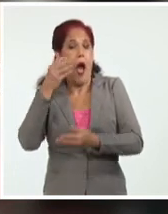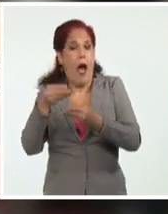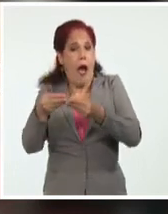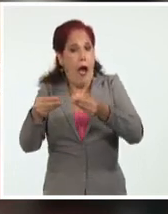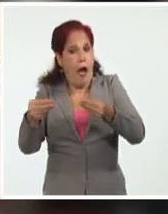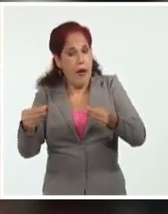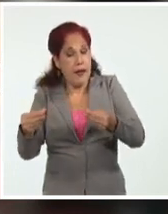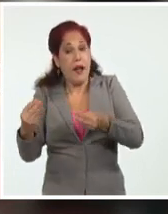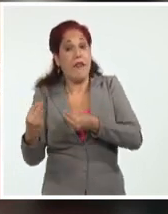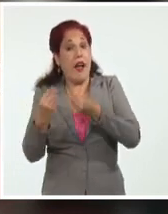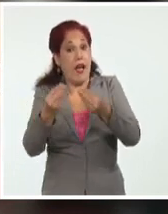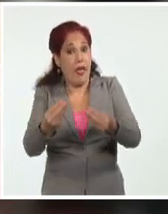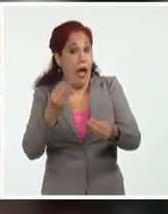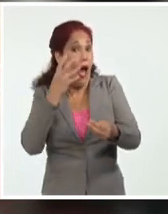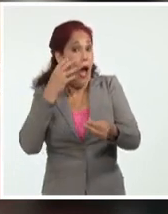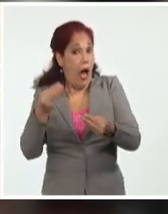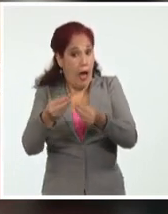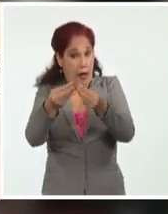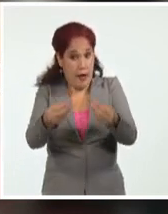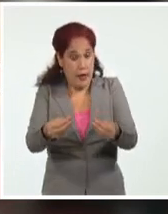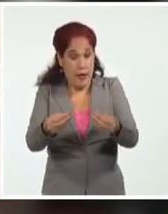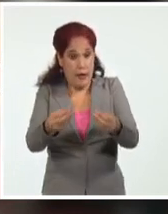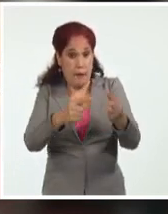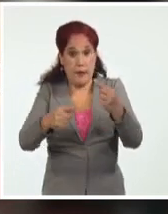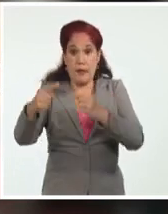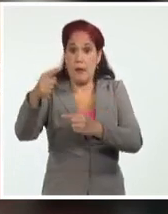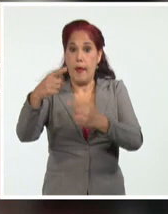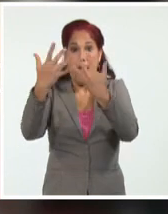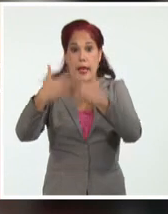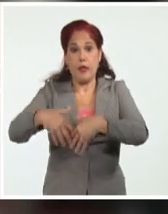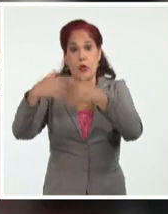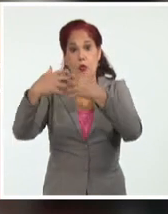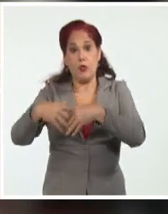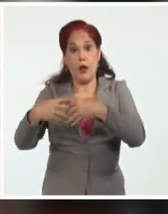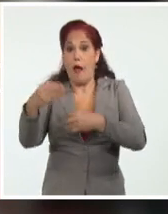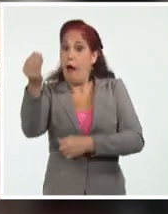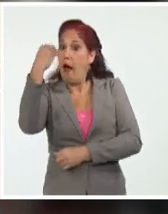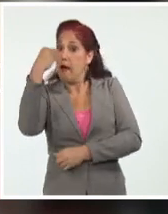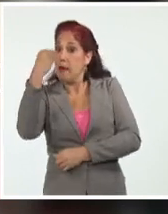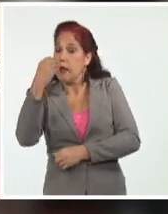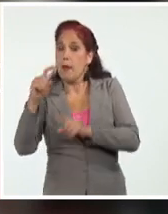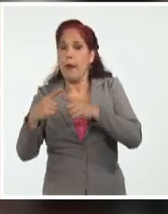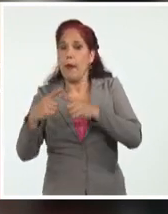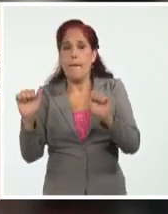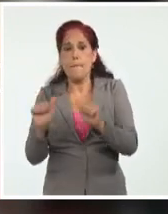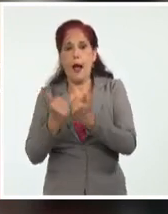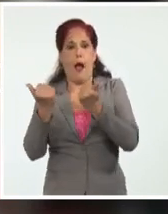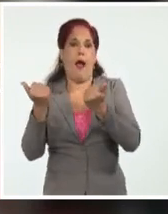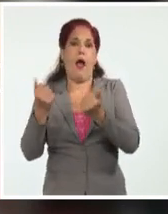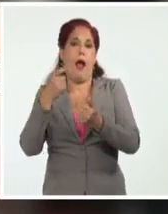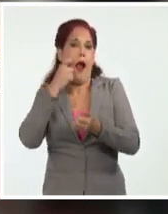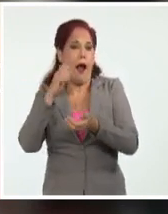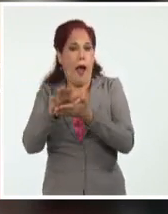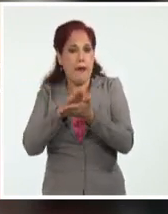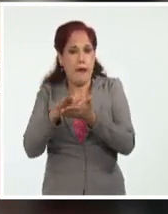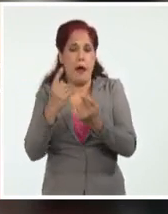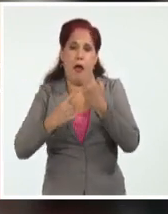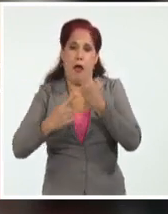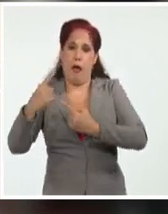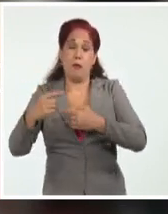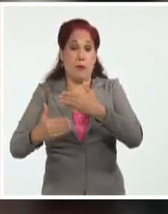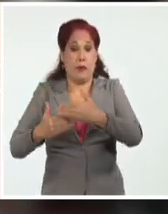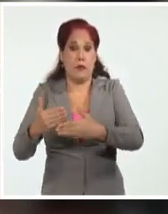se va a entregar una cantidad de harina, sobre todo a la industria alimentaria, a las instituciones de la industria alimentaria, para que ellos procesen